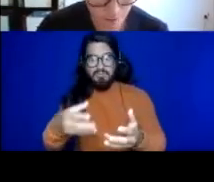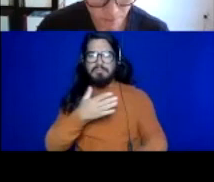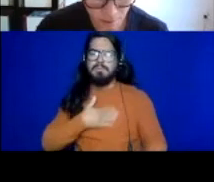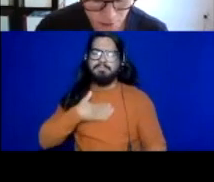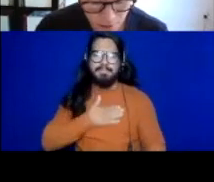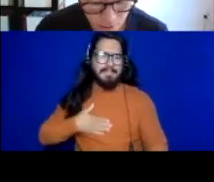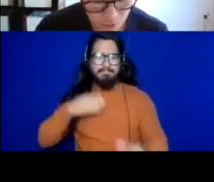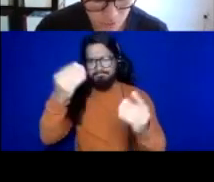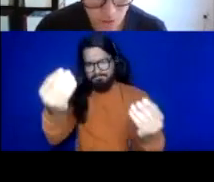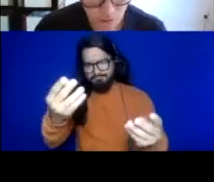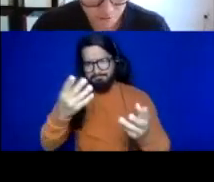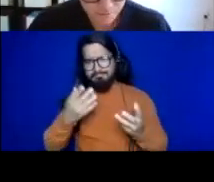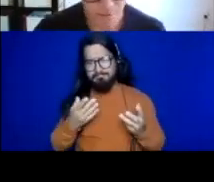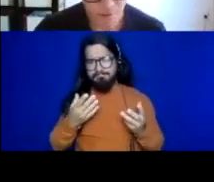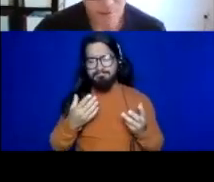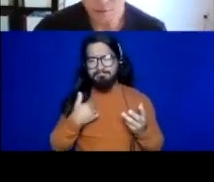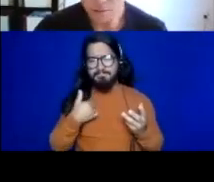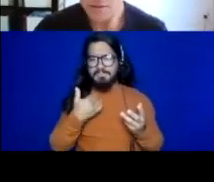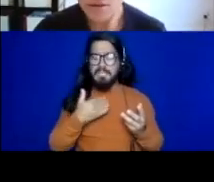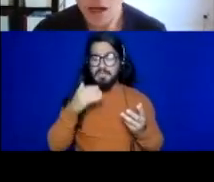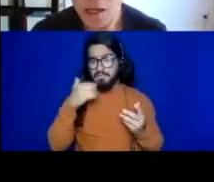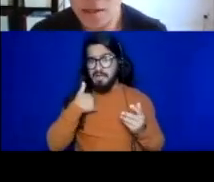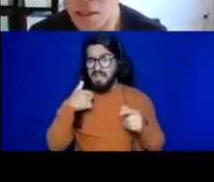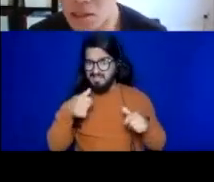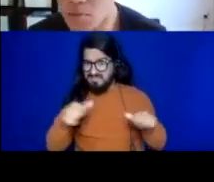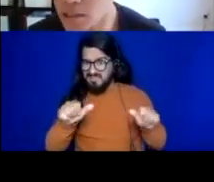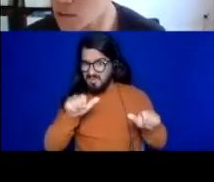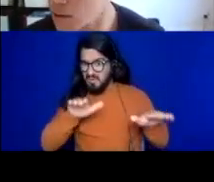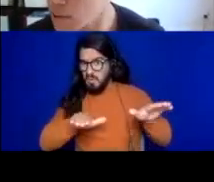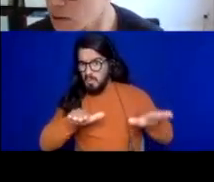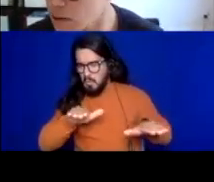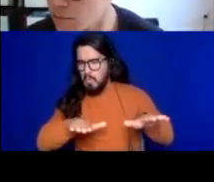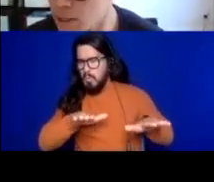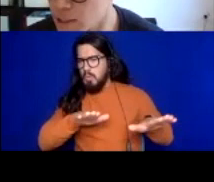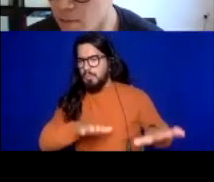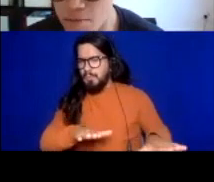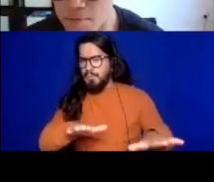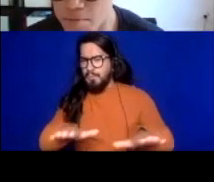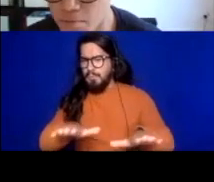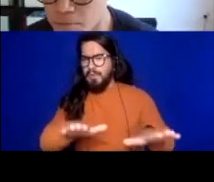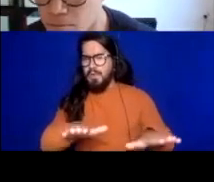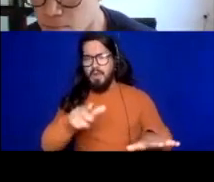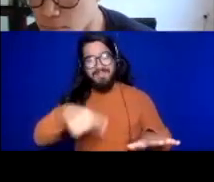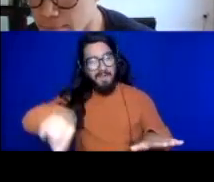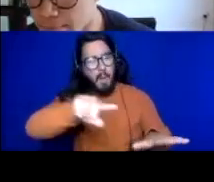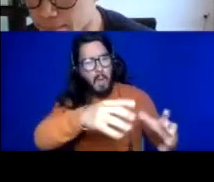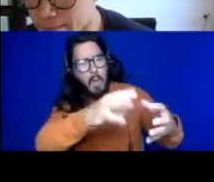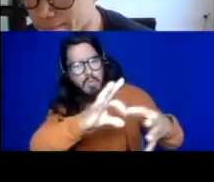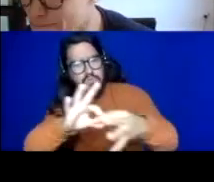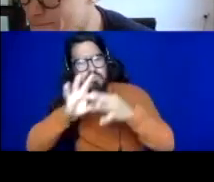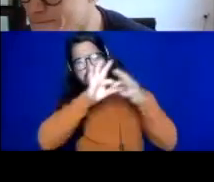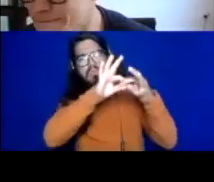pierden, déjenme saber y yo trato de hacerlo en un paso moderado para hacerlo todo de